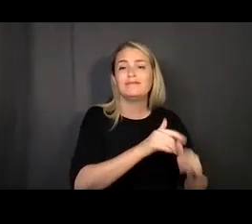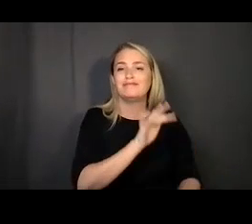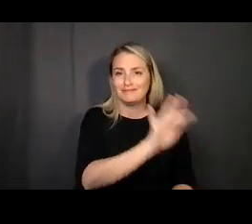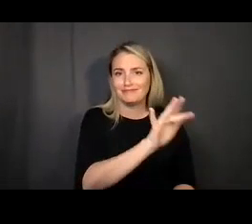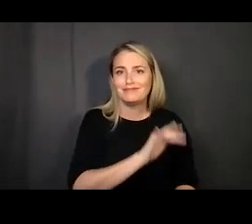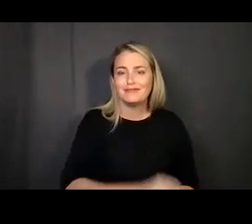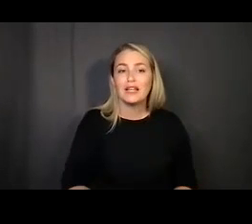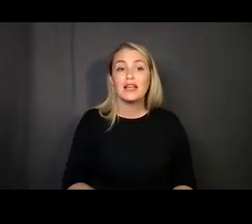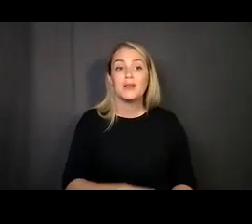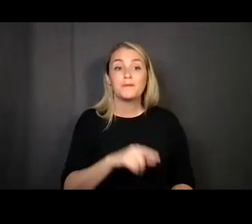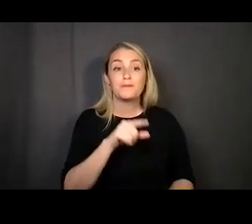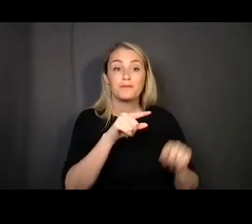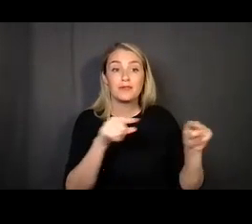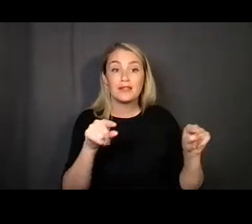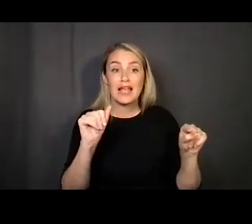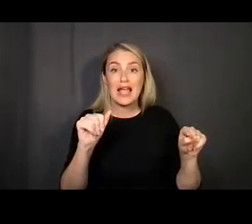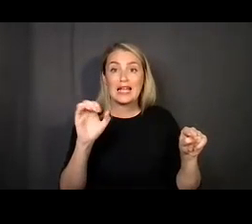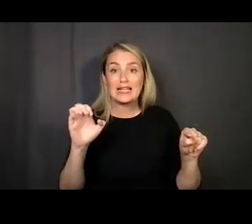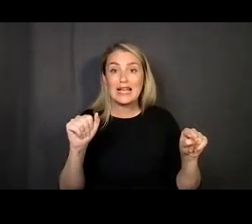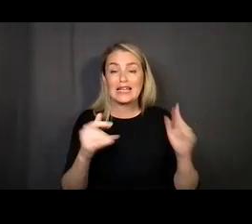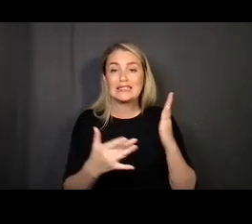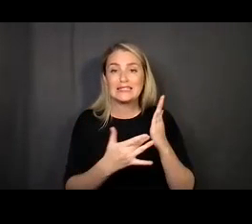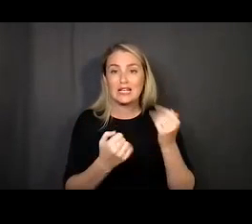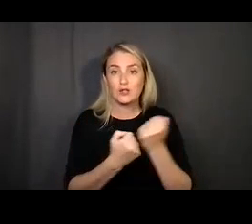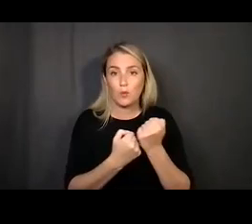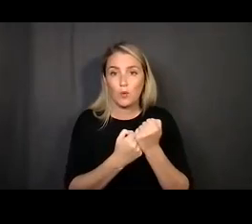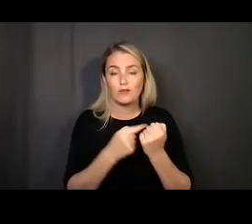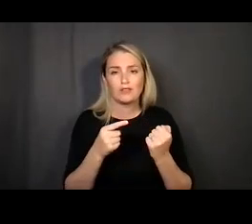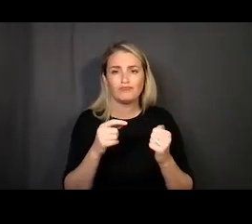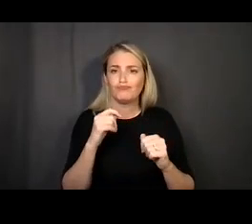la parte izquierda hasta abajo.